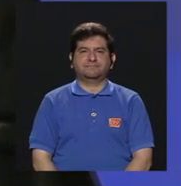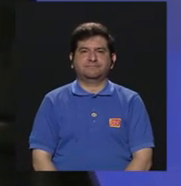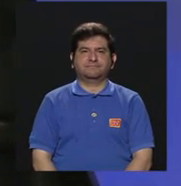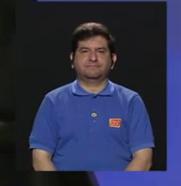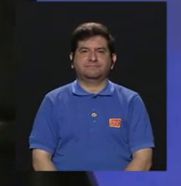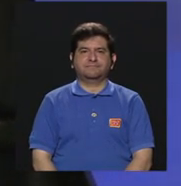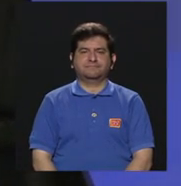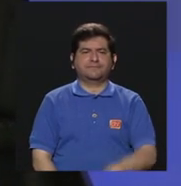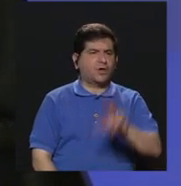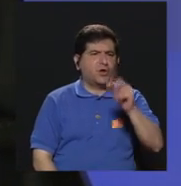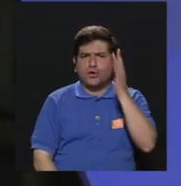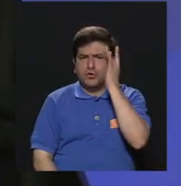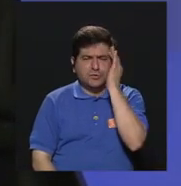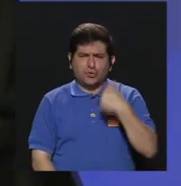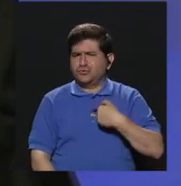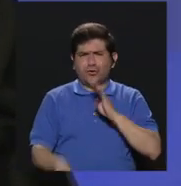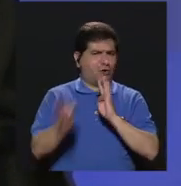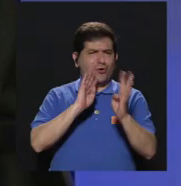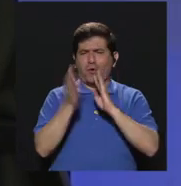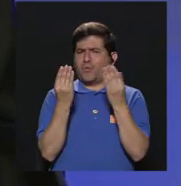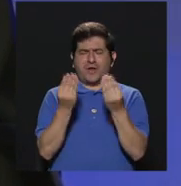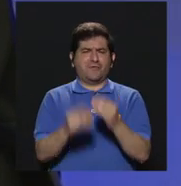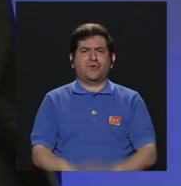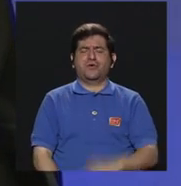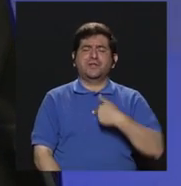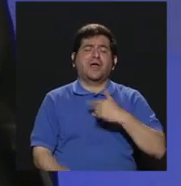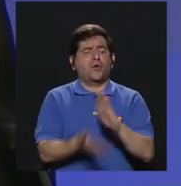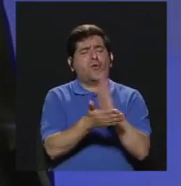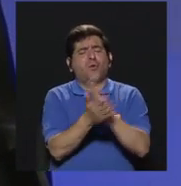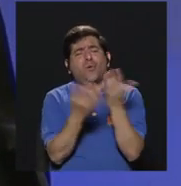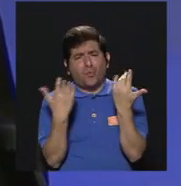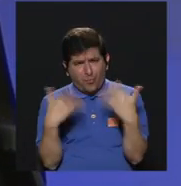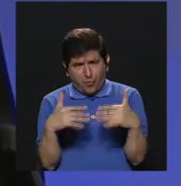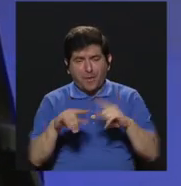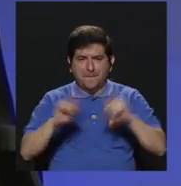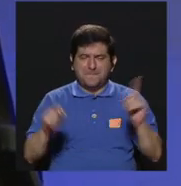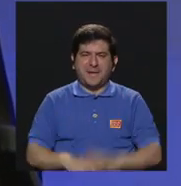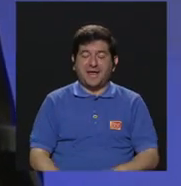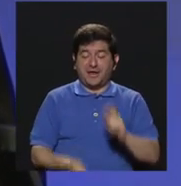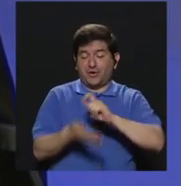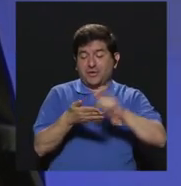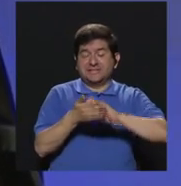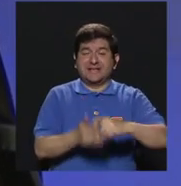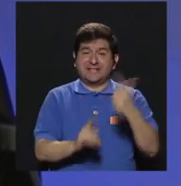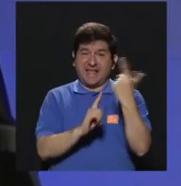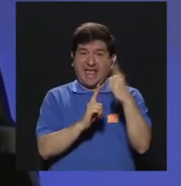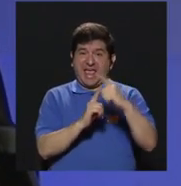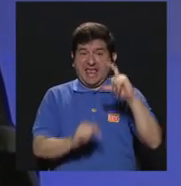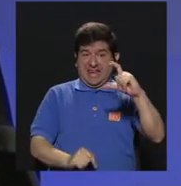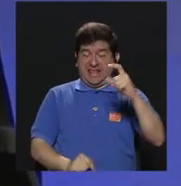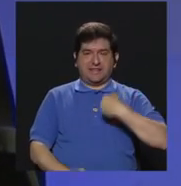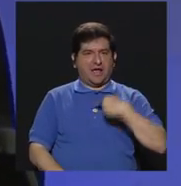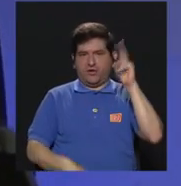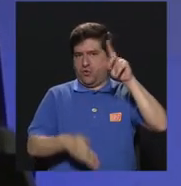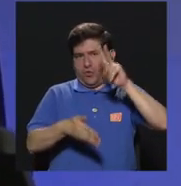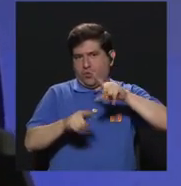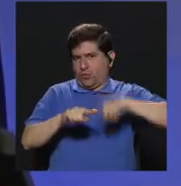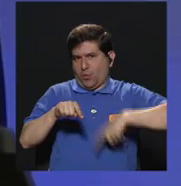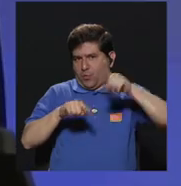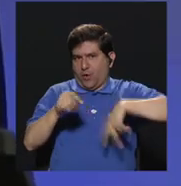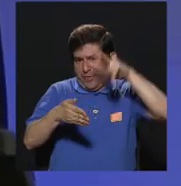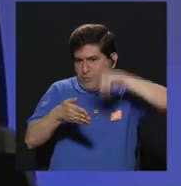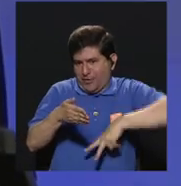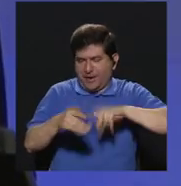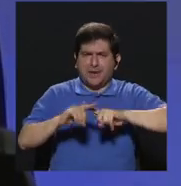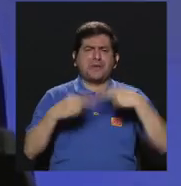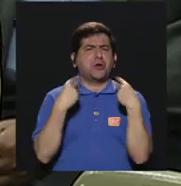No se preocupen, no voy a hablar mucho, traigo muchas hojas, pero en letra grande, porque si no, no las puedo leer, pero